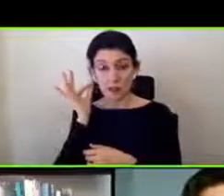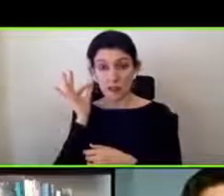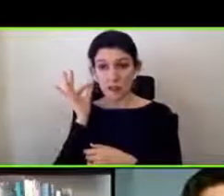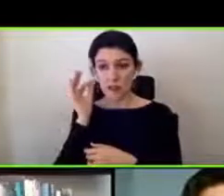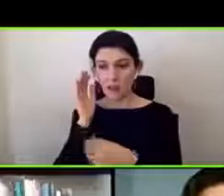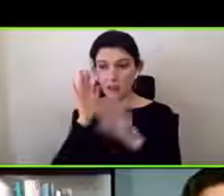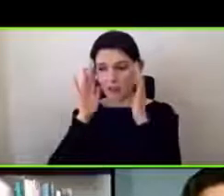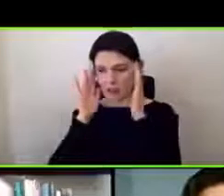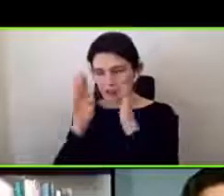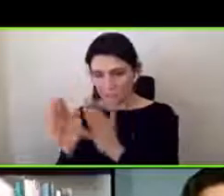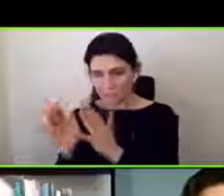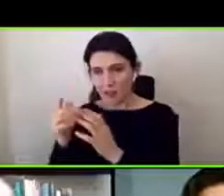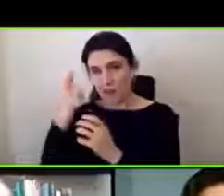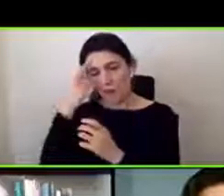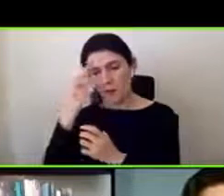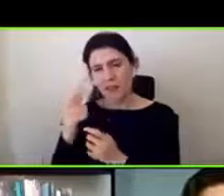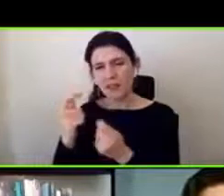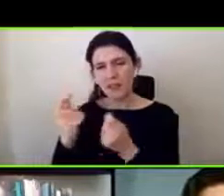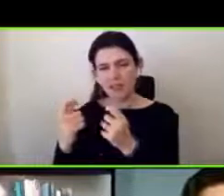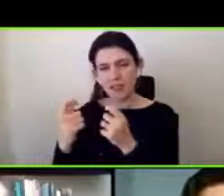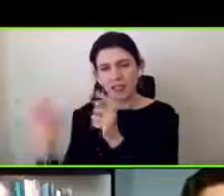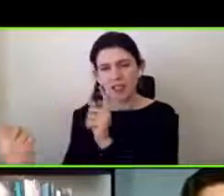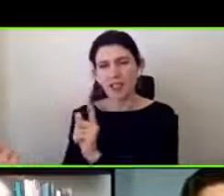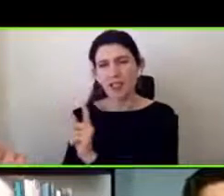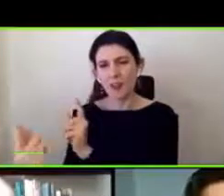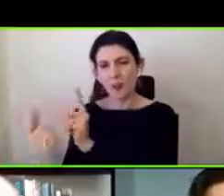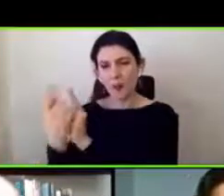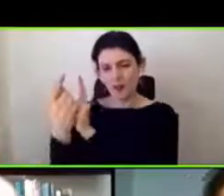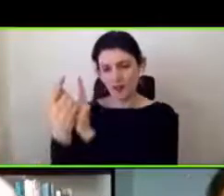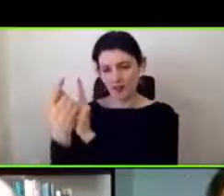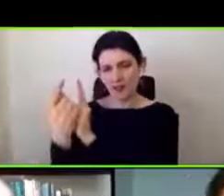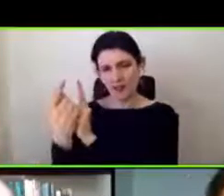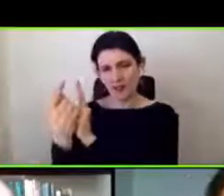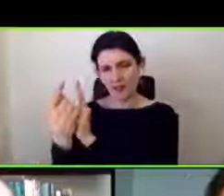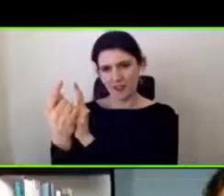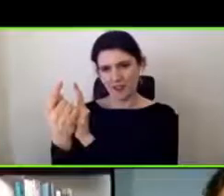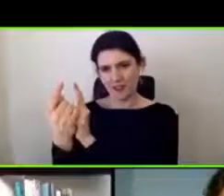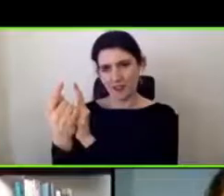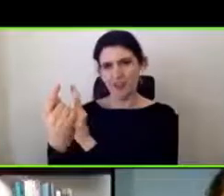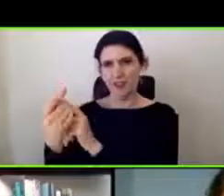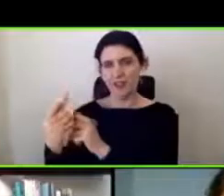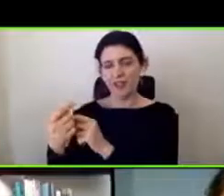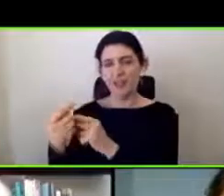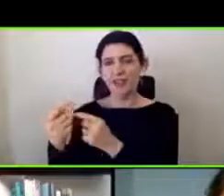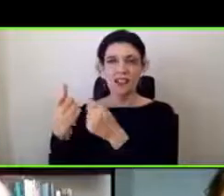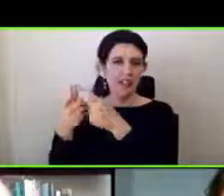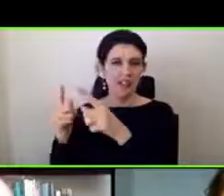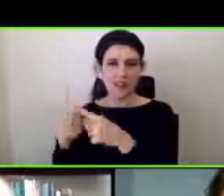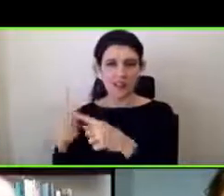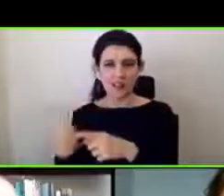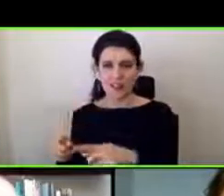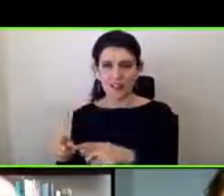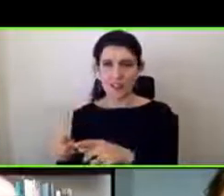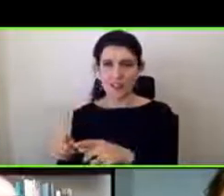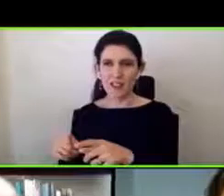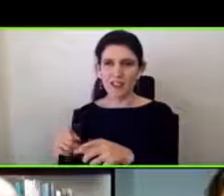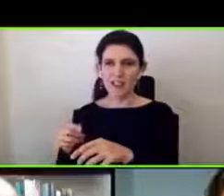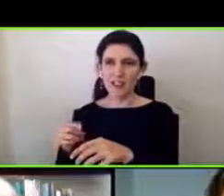que el encuentro sea lo más integral posible en las distintas dimensiones que están implicadas, sea